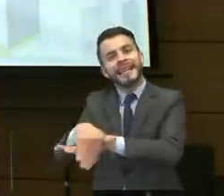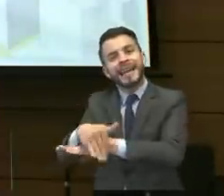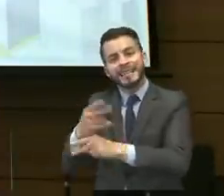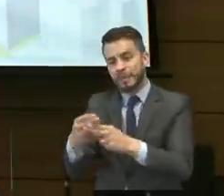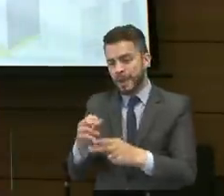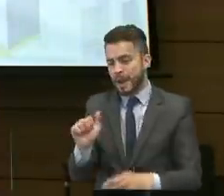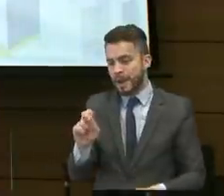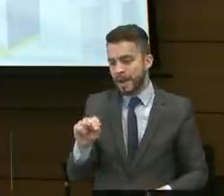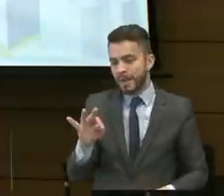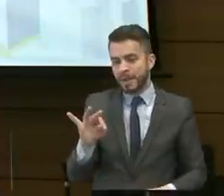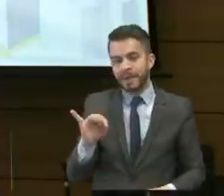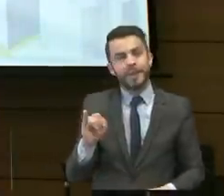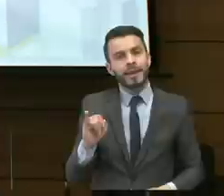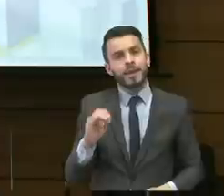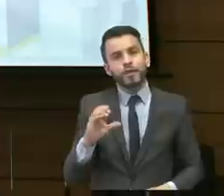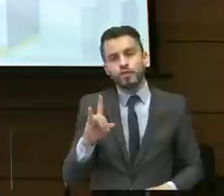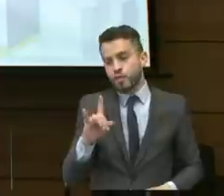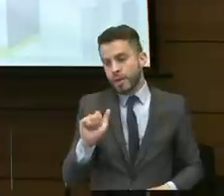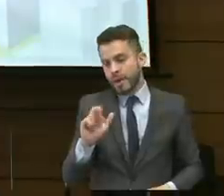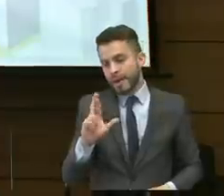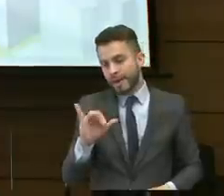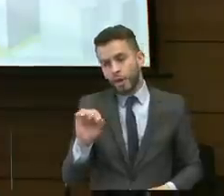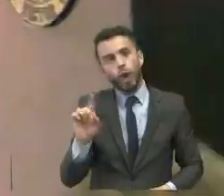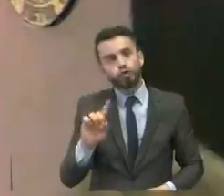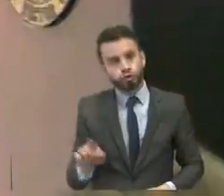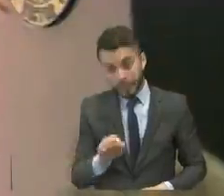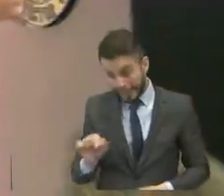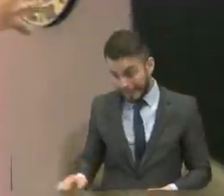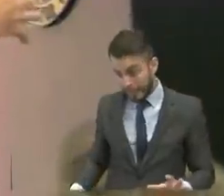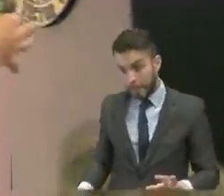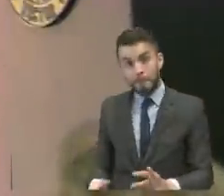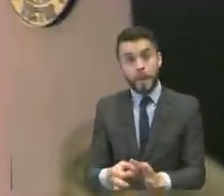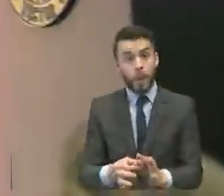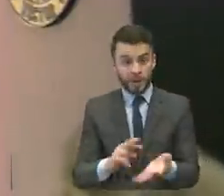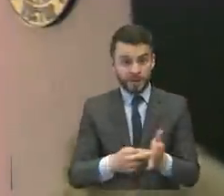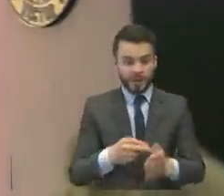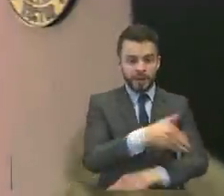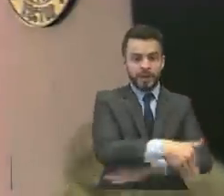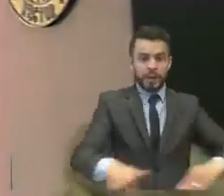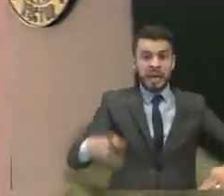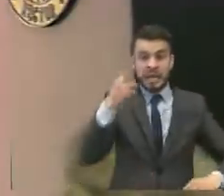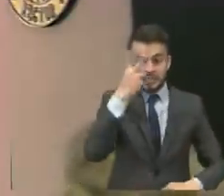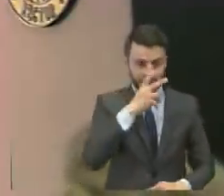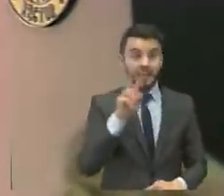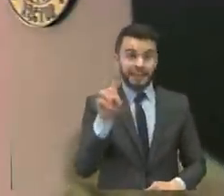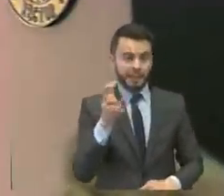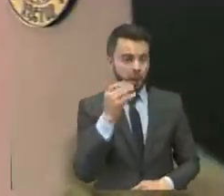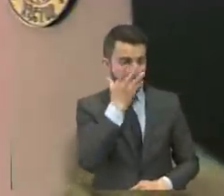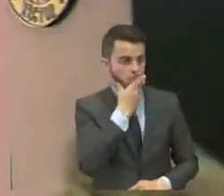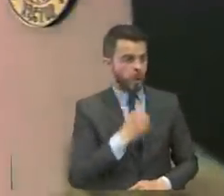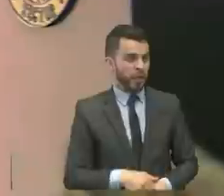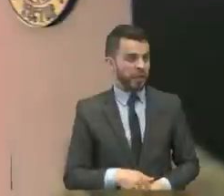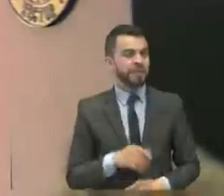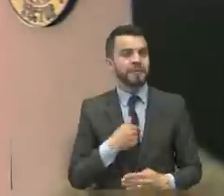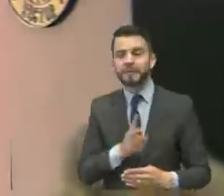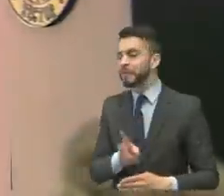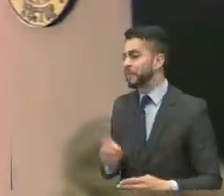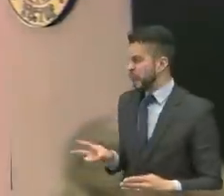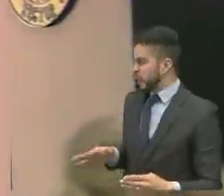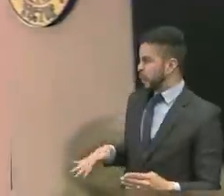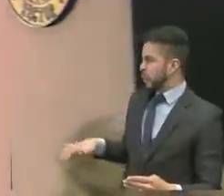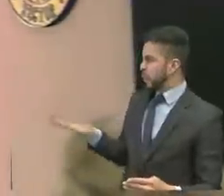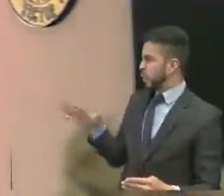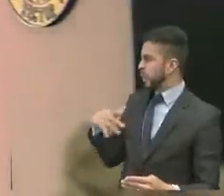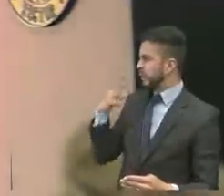que vamos a conectarla con el corredor bien hecho. O sea, no es que va a quedar el corredor de la séptima divino, pero si usted viaja para allá, ya no es divino. No, va a